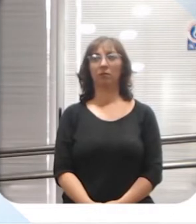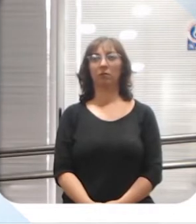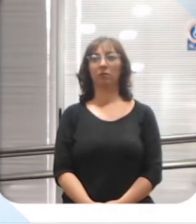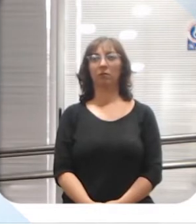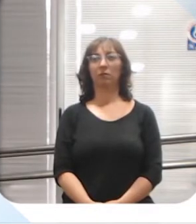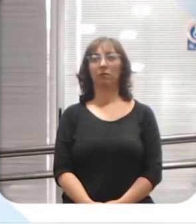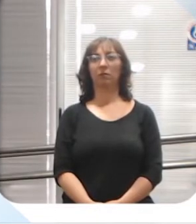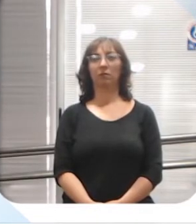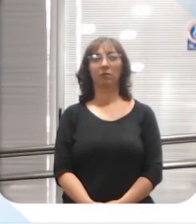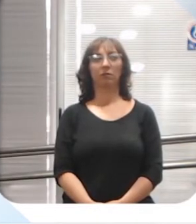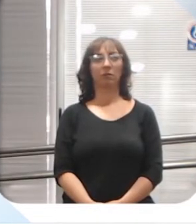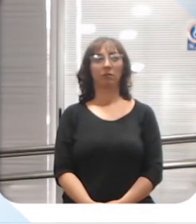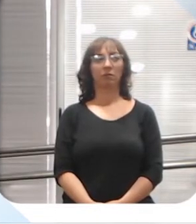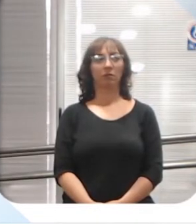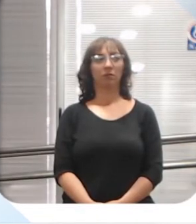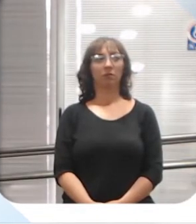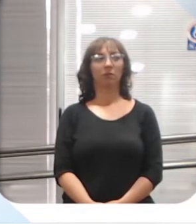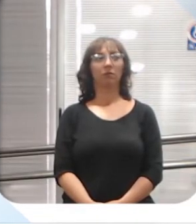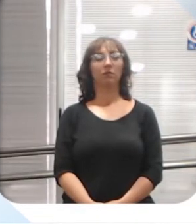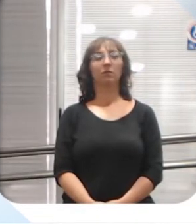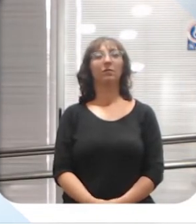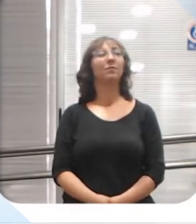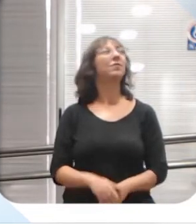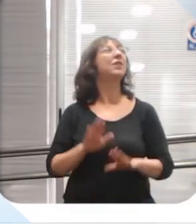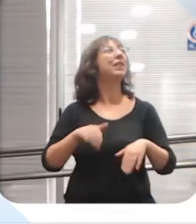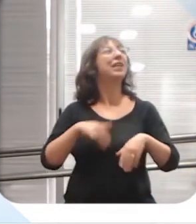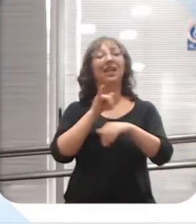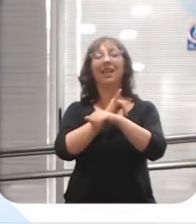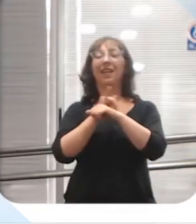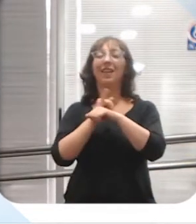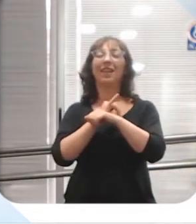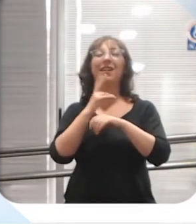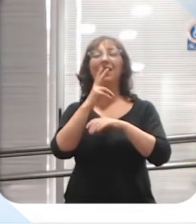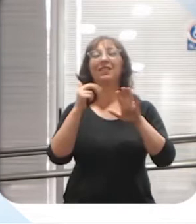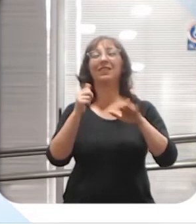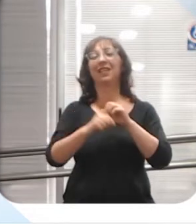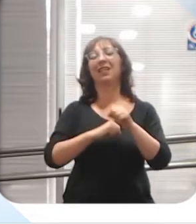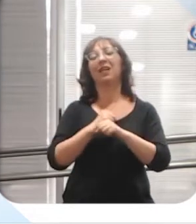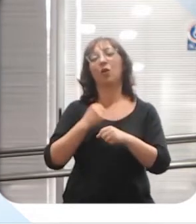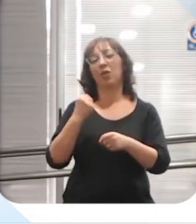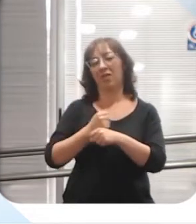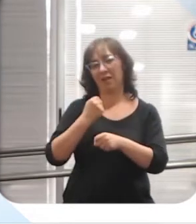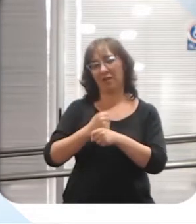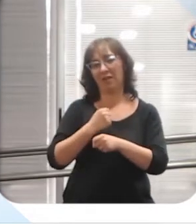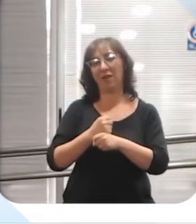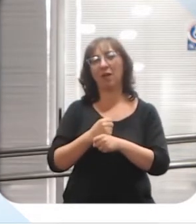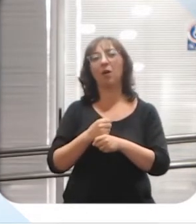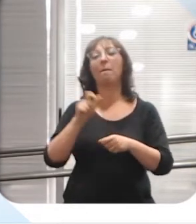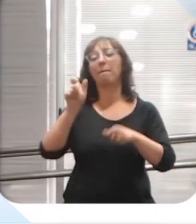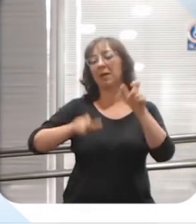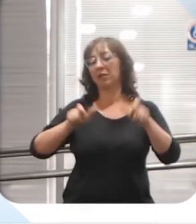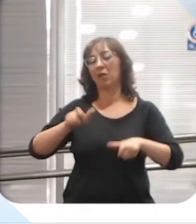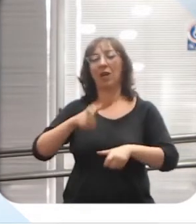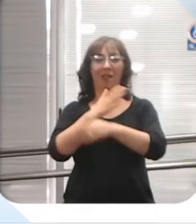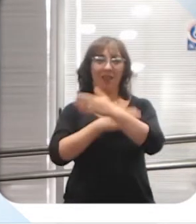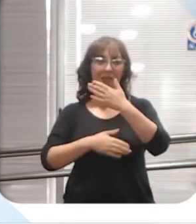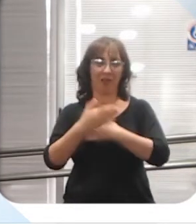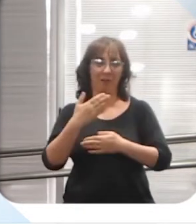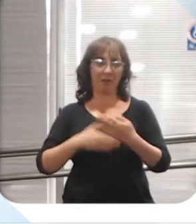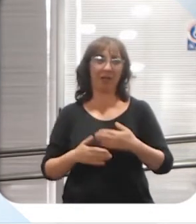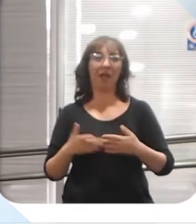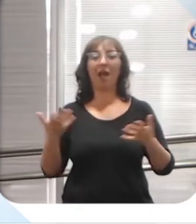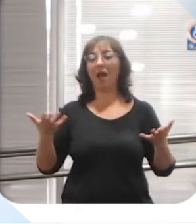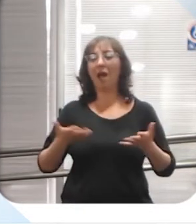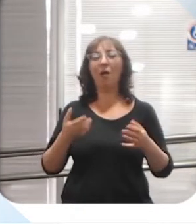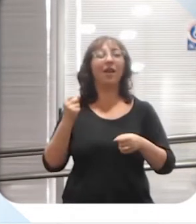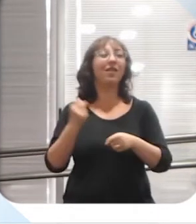Perfecto, ahí está. Bueno, Sindis es una institución que tiene 36 años de trabajo con personas con discapacidad.